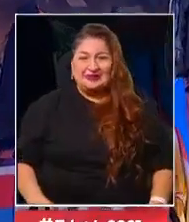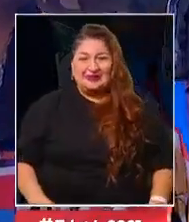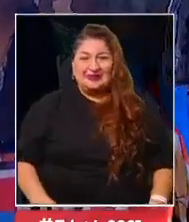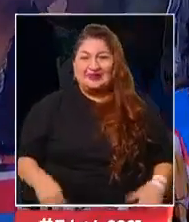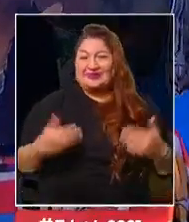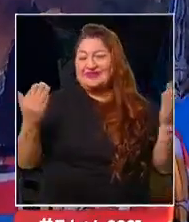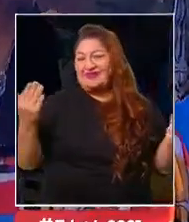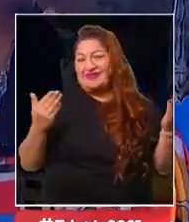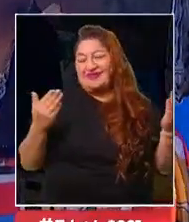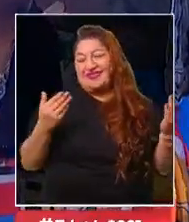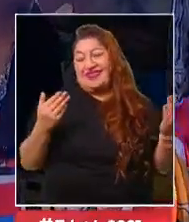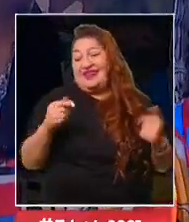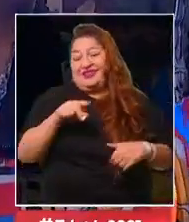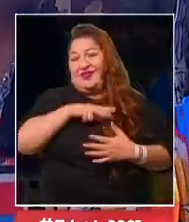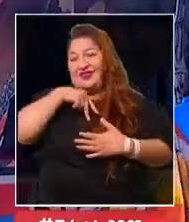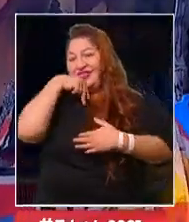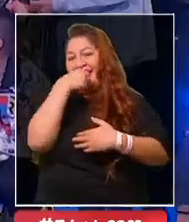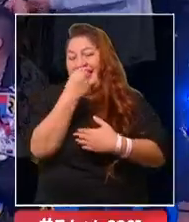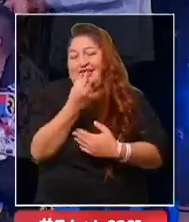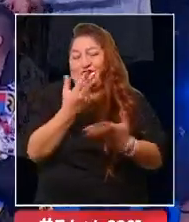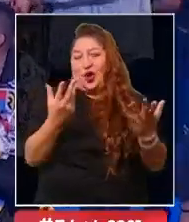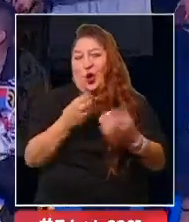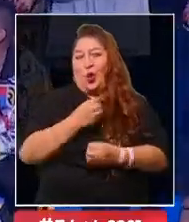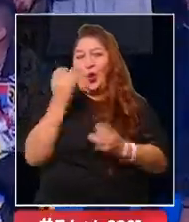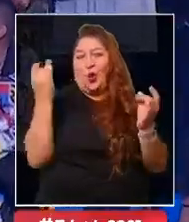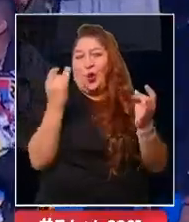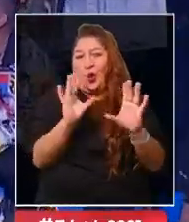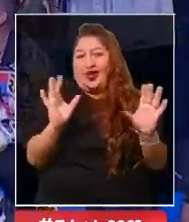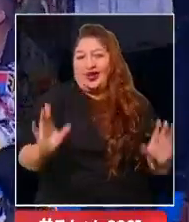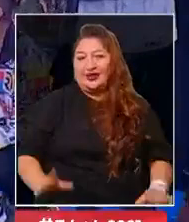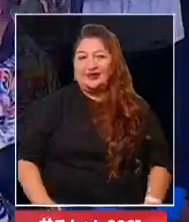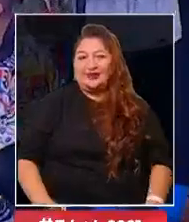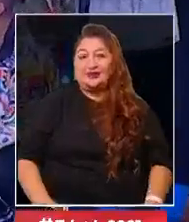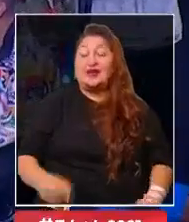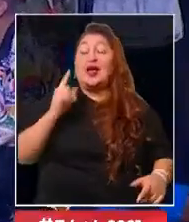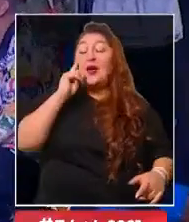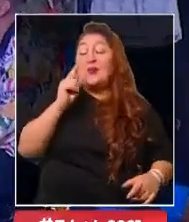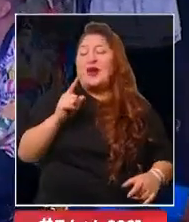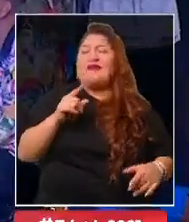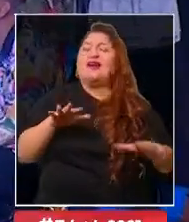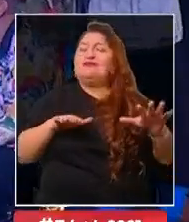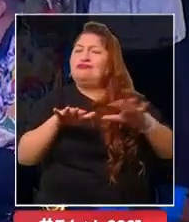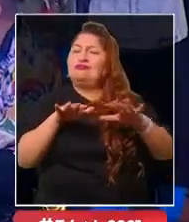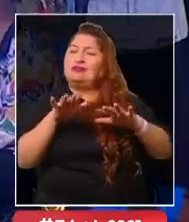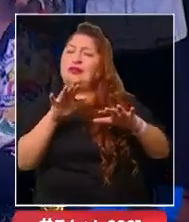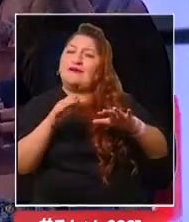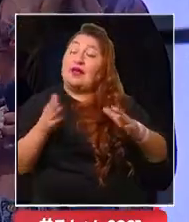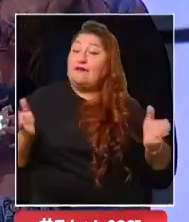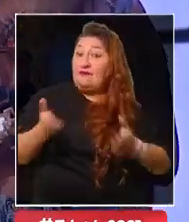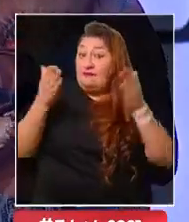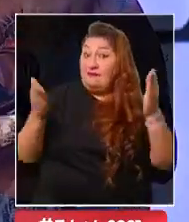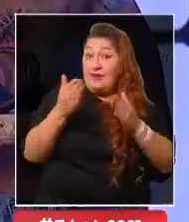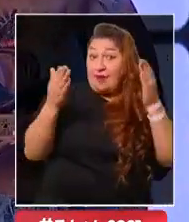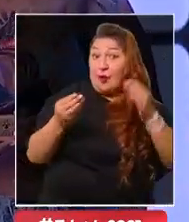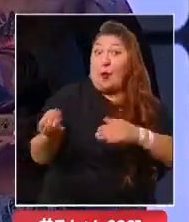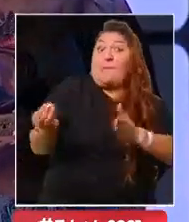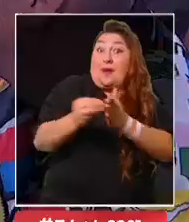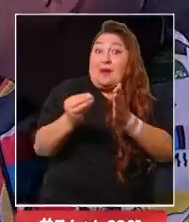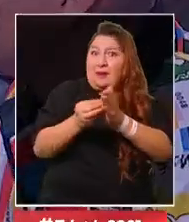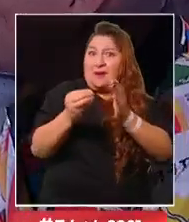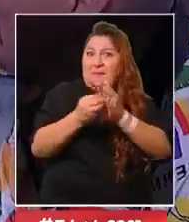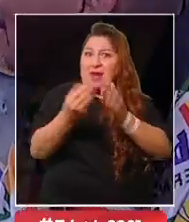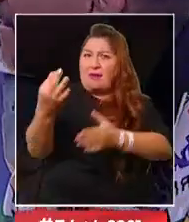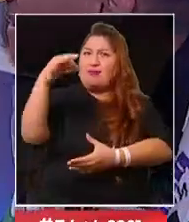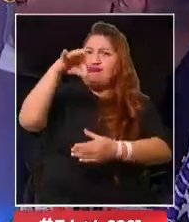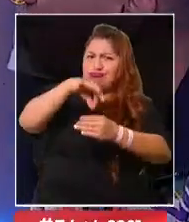Esto es un talento único. Oiga, ¿y tú ahora puedes rapear diciendo vamos con más donaciones con Don Francisco? Eso es mejor. ¿Sí? ¿Puedo o